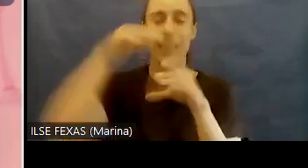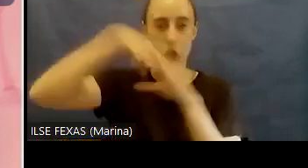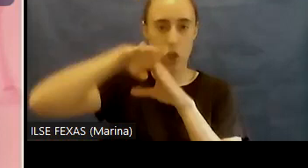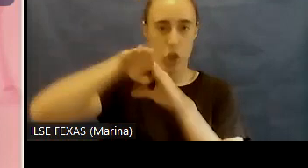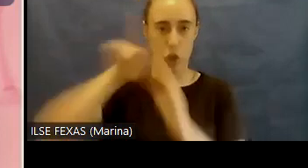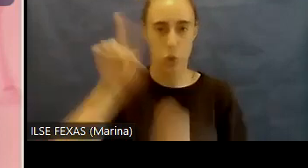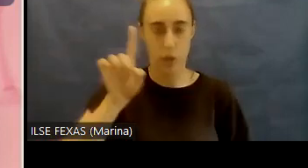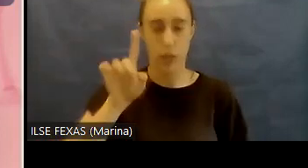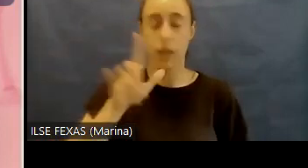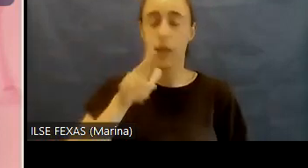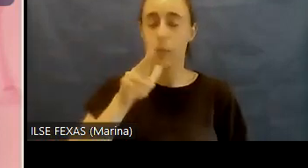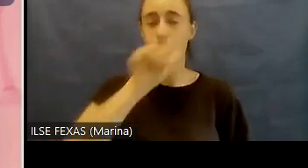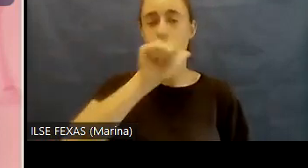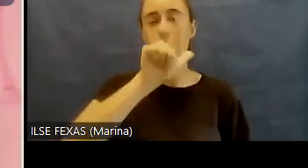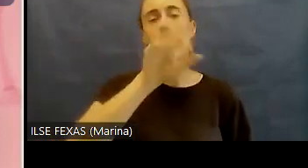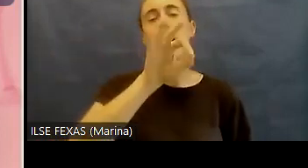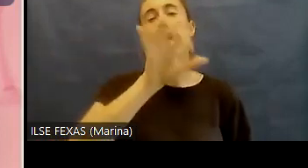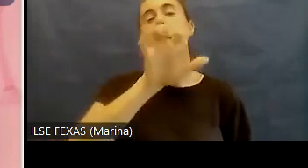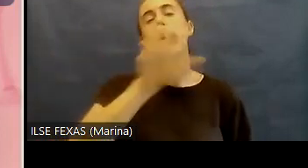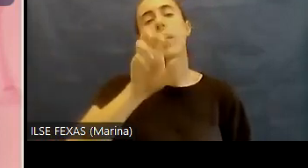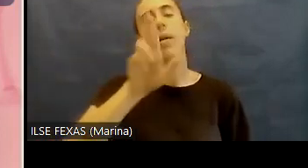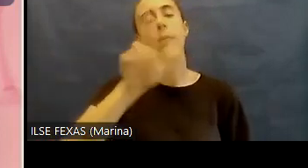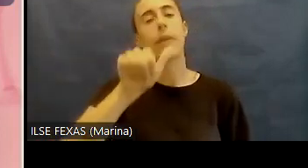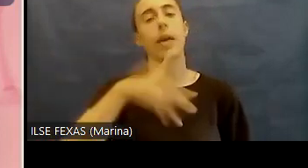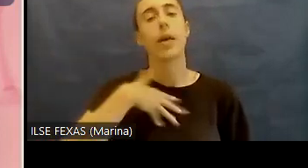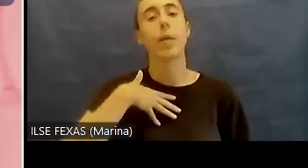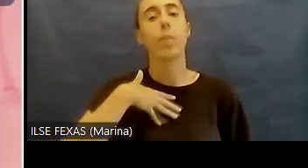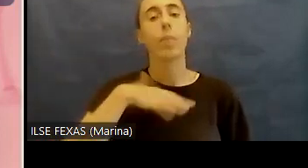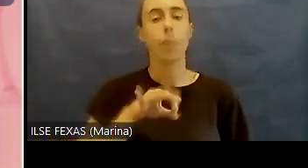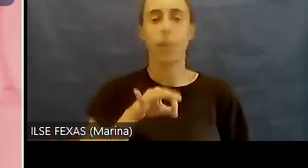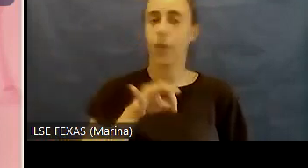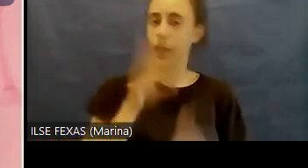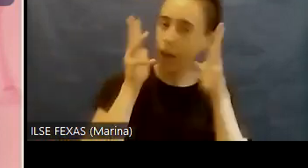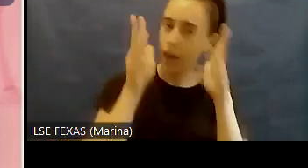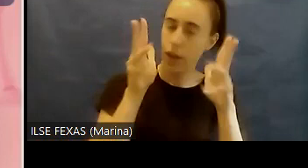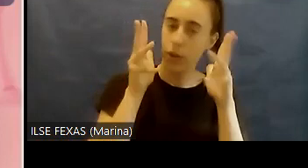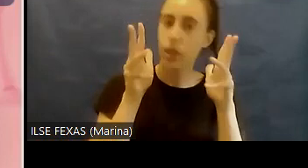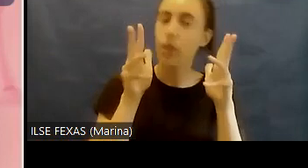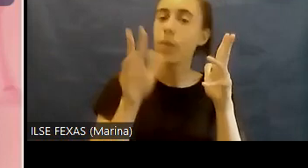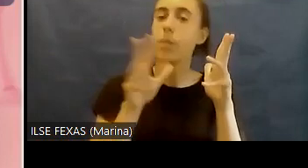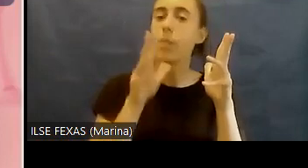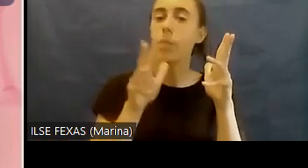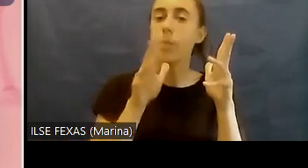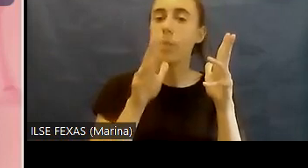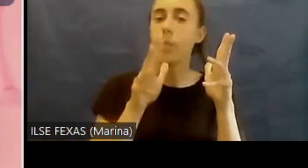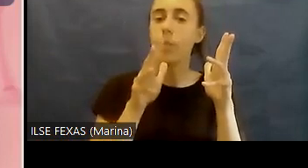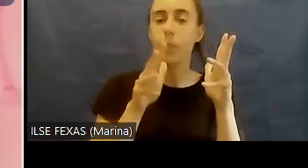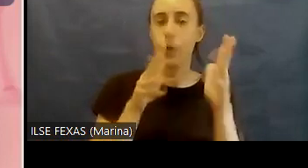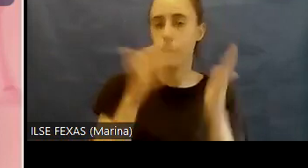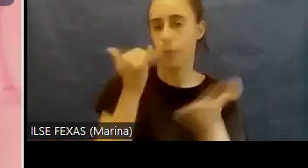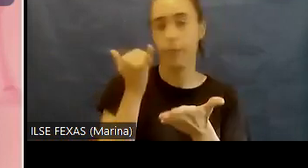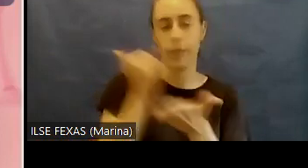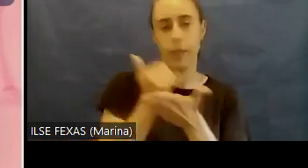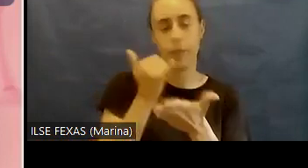casos el gel de aloe vera podría estar perfectamente indicado porque, como veis, tiene una función demostrada. Y aquí